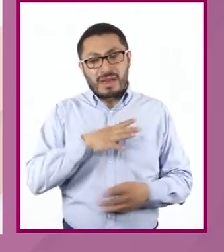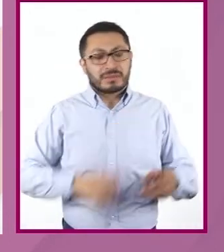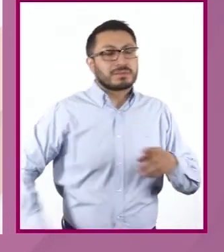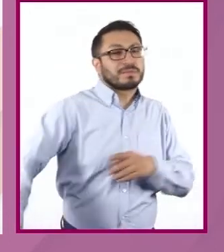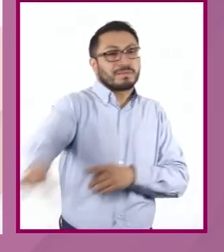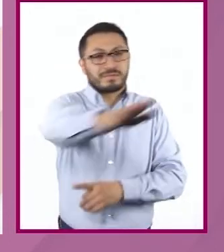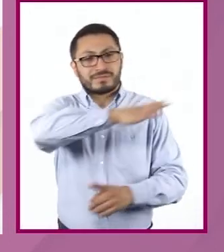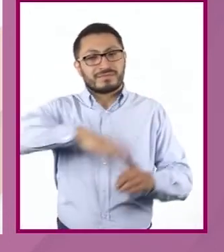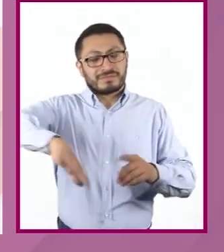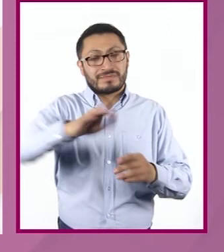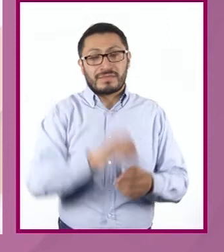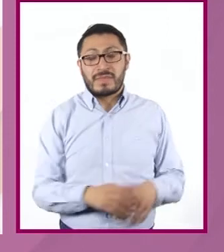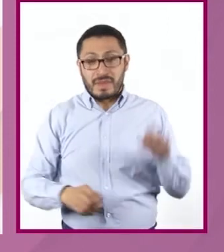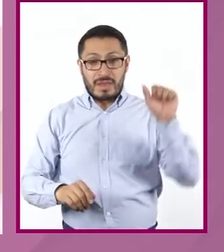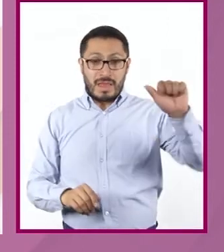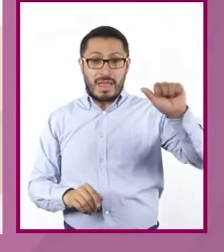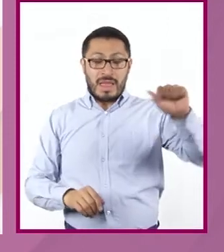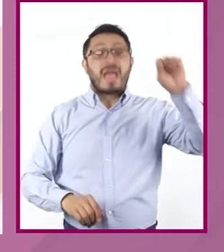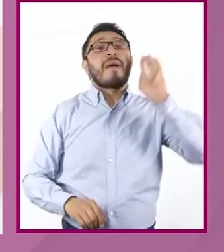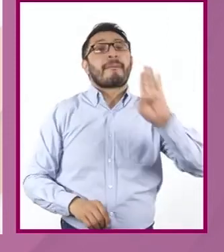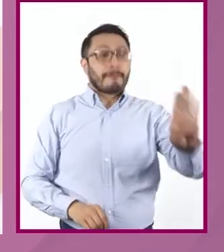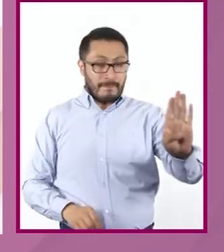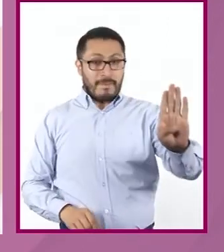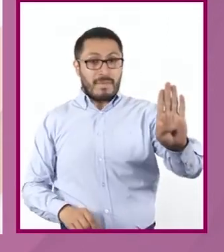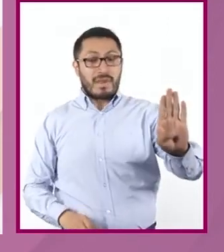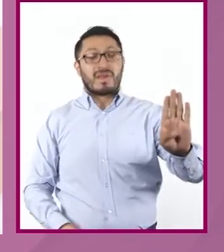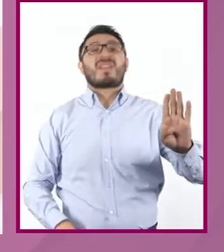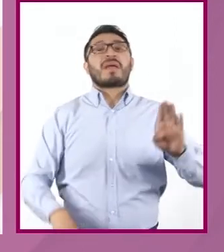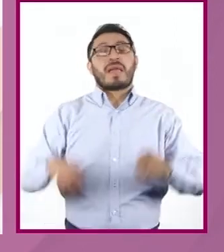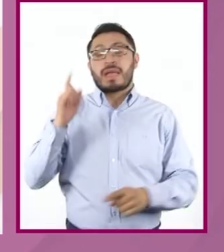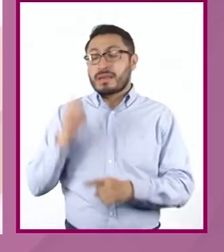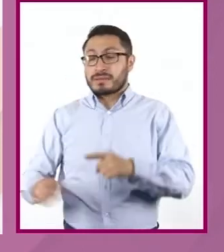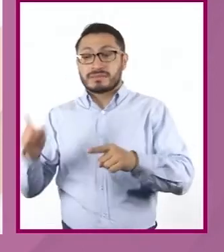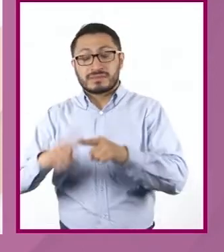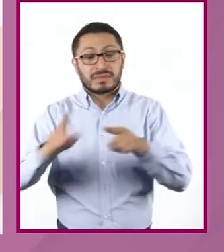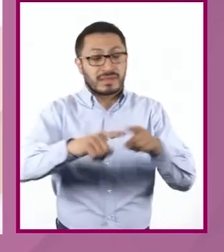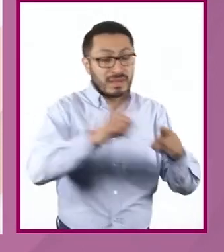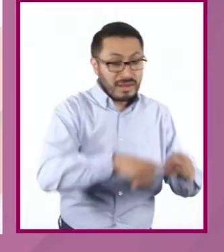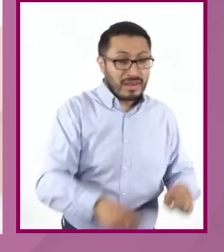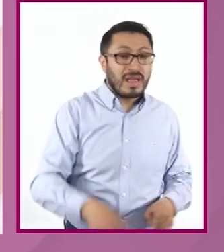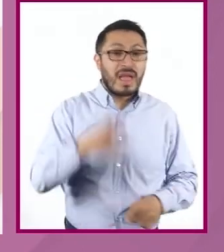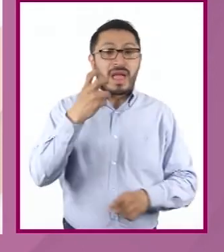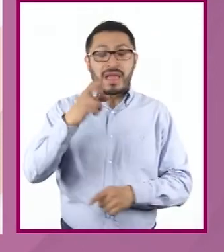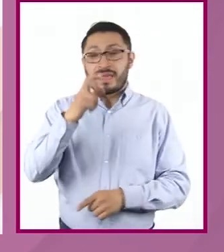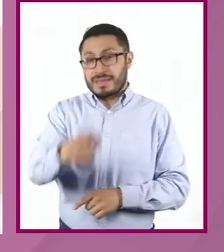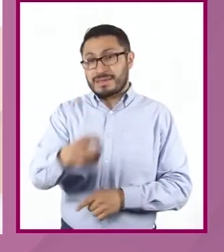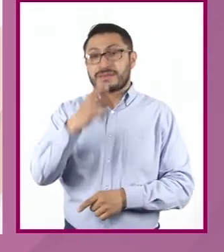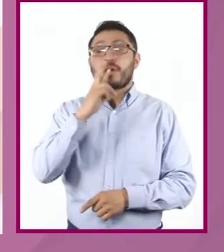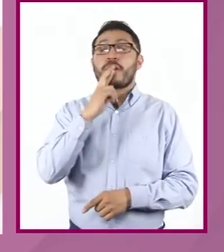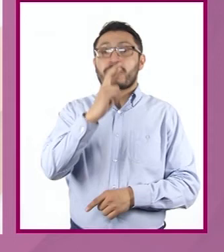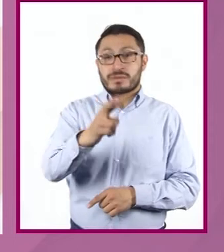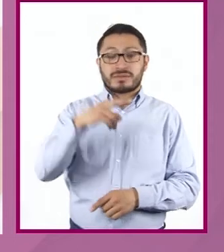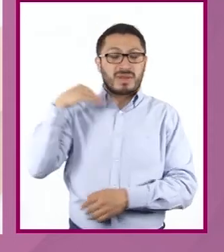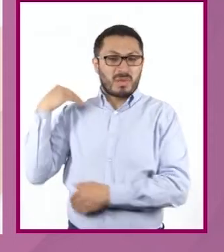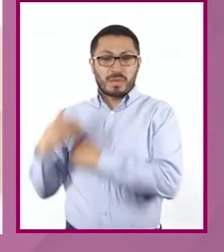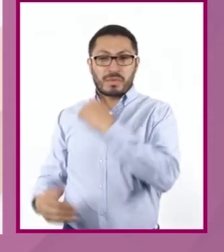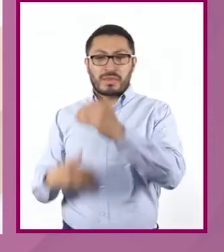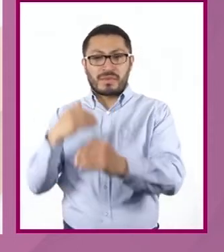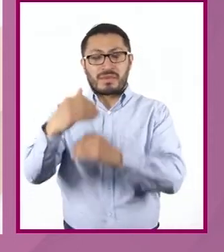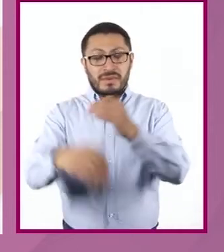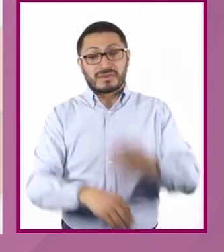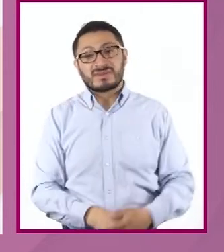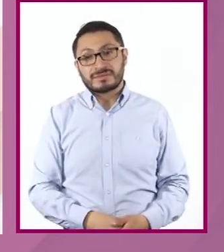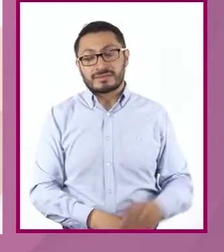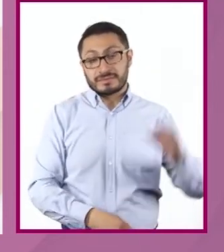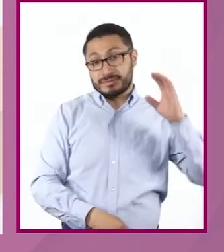partes. B. La biodiversidad es el resultado de la evolución. C. La